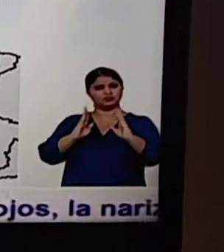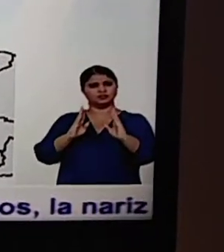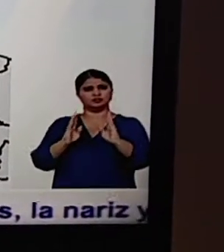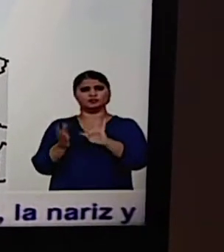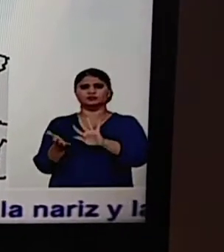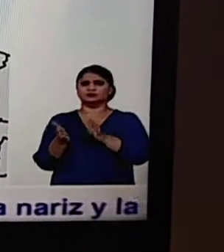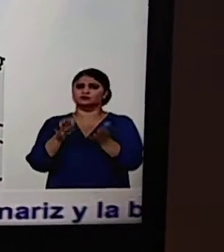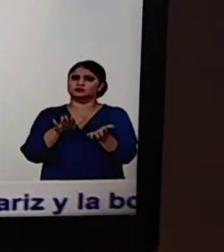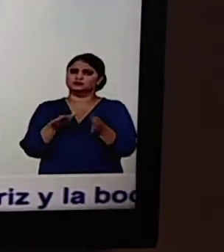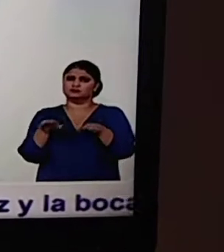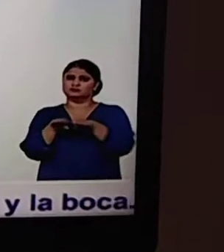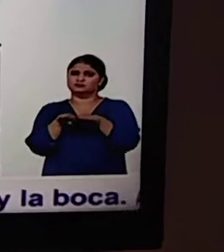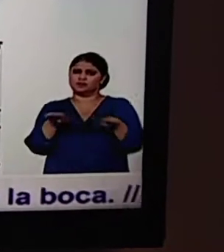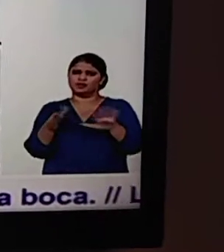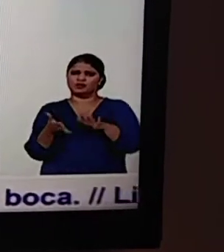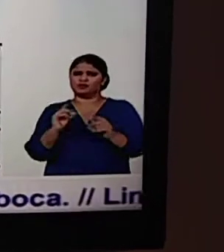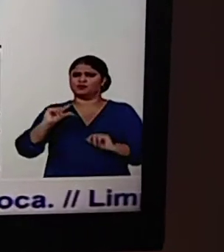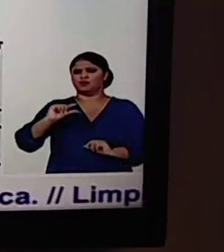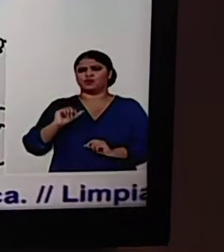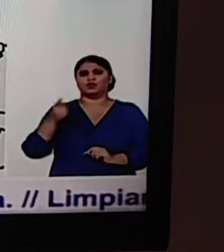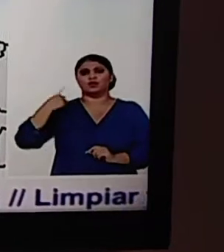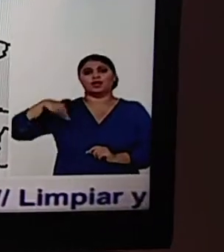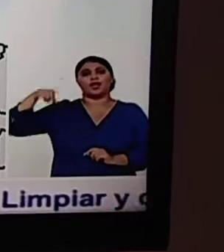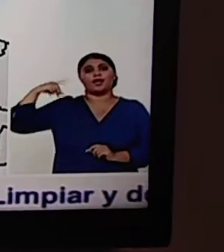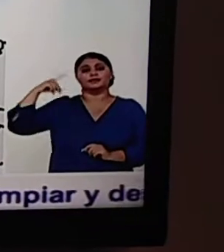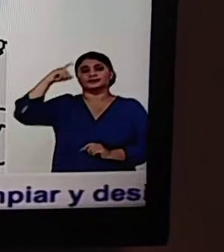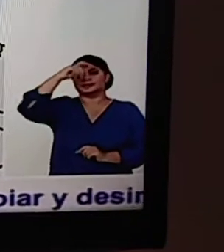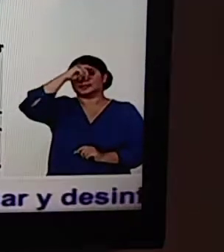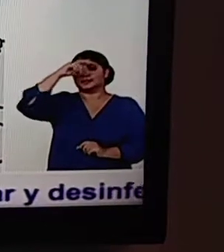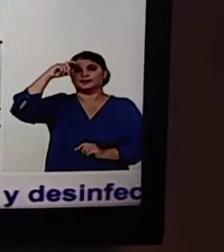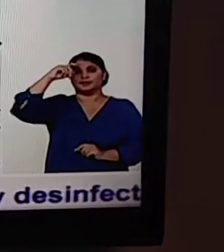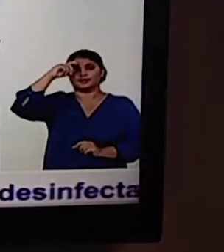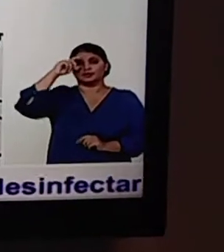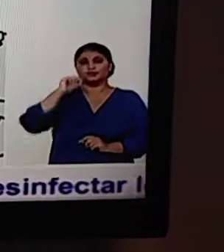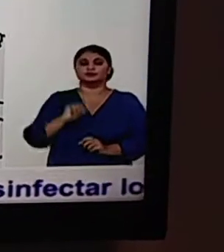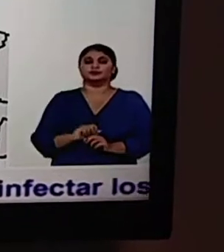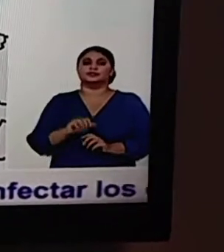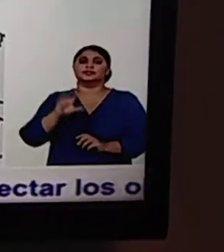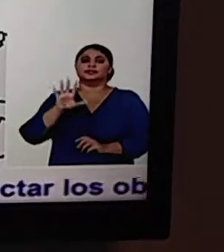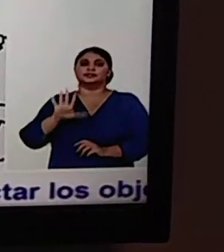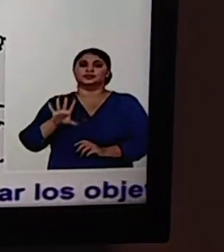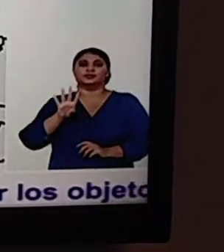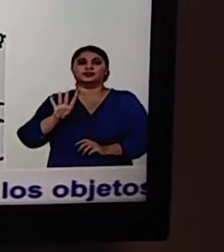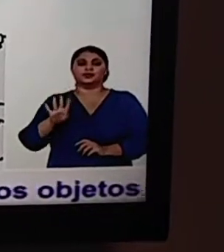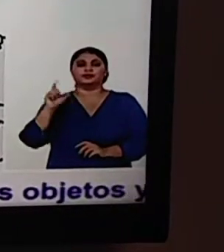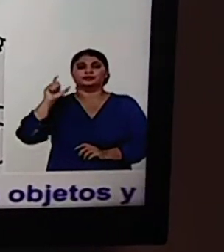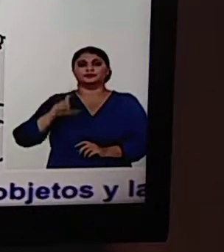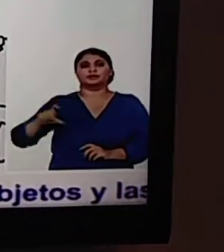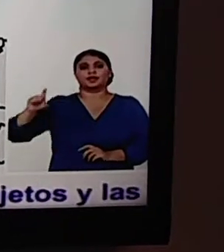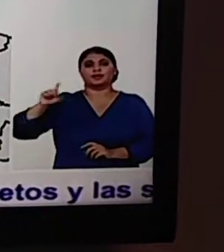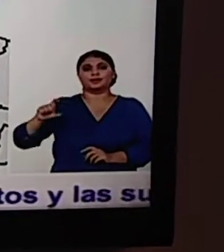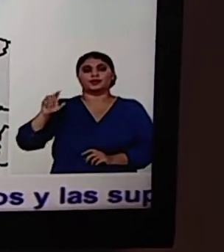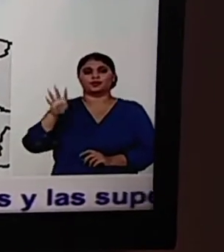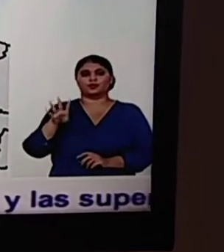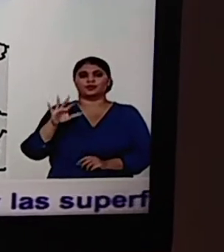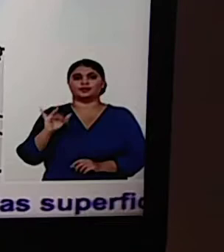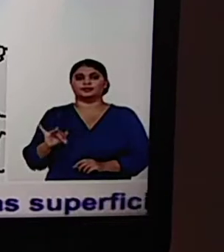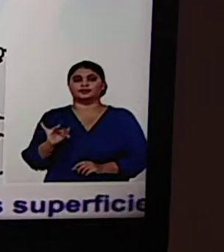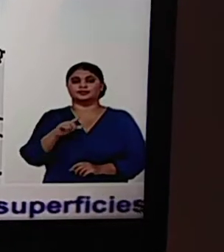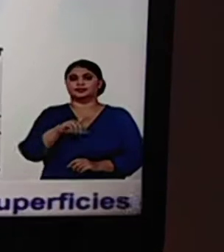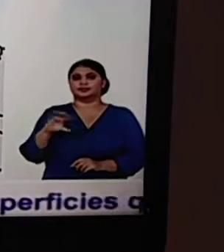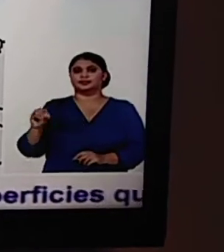ayer Santi Espíritu con 54, y Camagüey con 47 y Cienfuegos